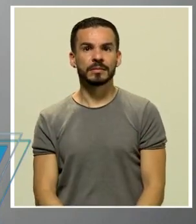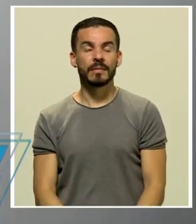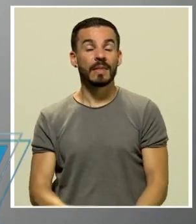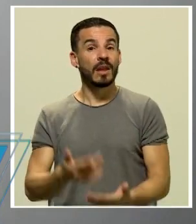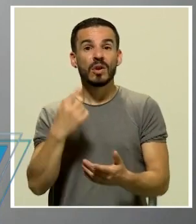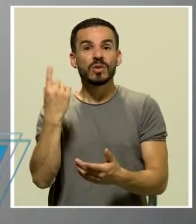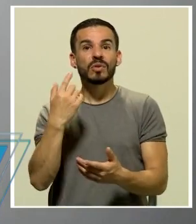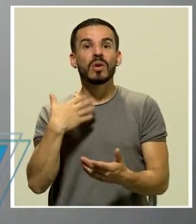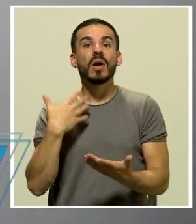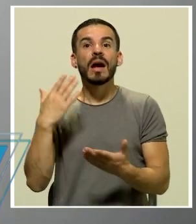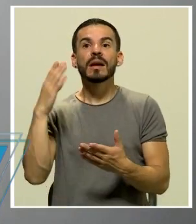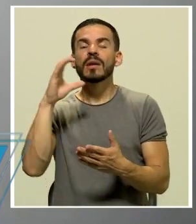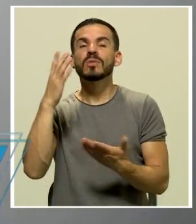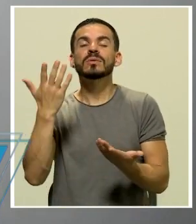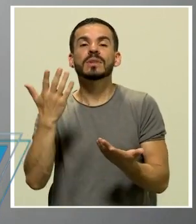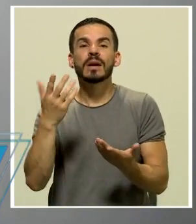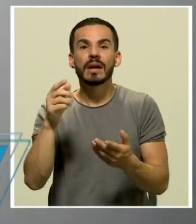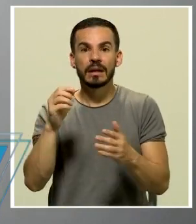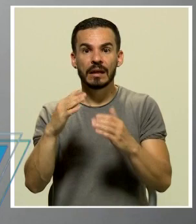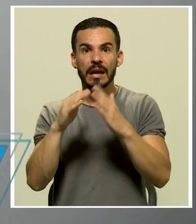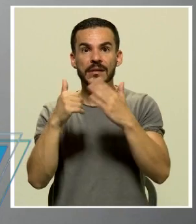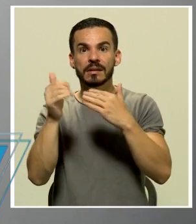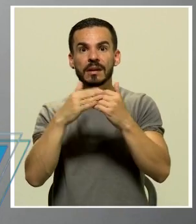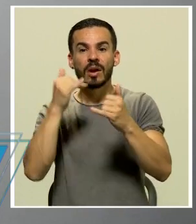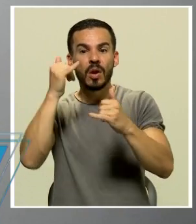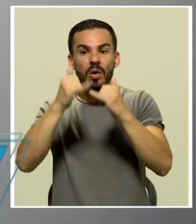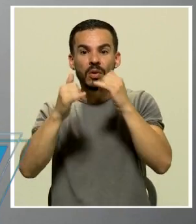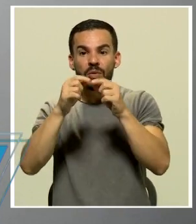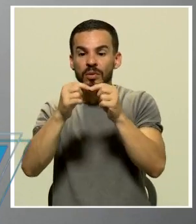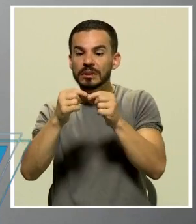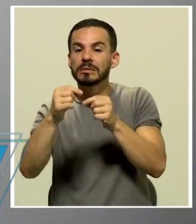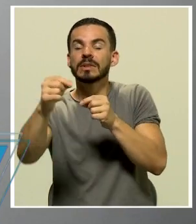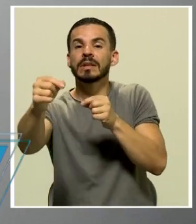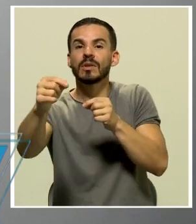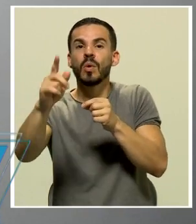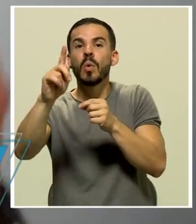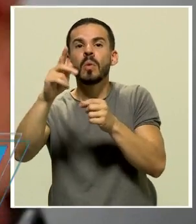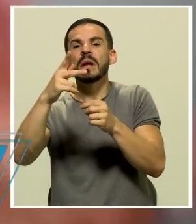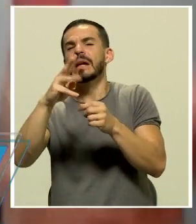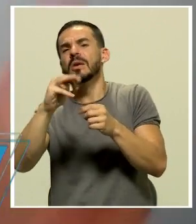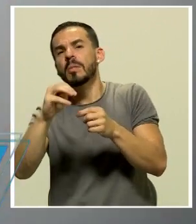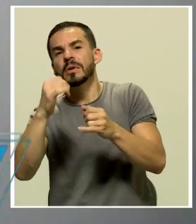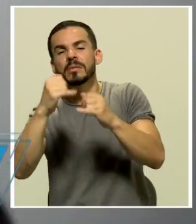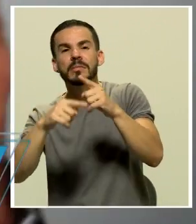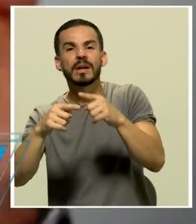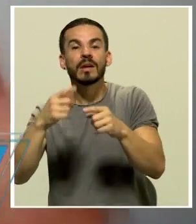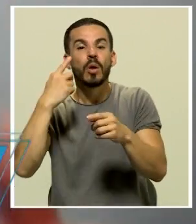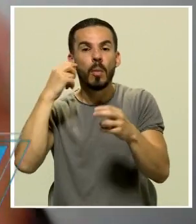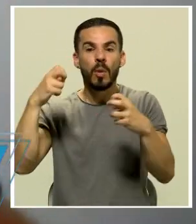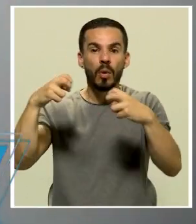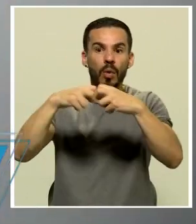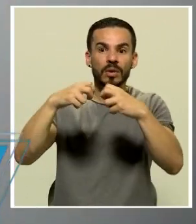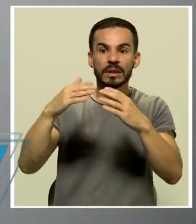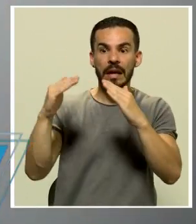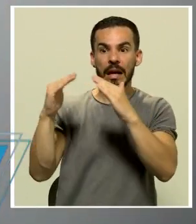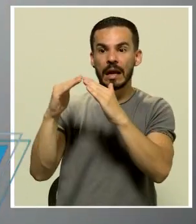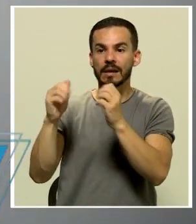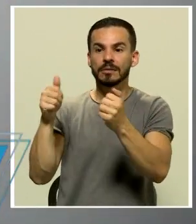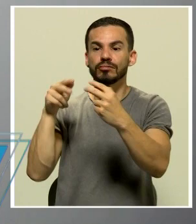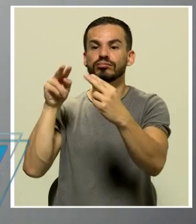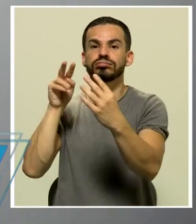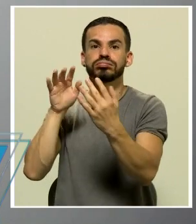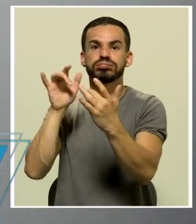Entonces lo único que hay que construir son lo que llaman los gringos las últimas millas o el último 1,5 kilómetros, conectar los hogares a la fibra.